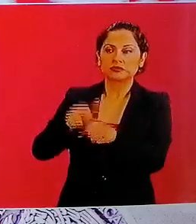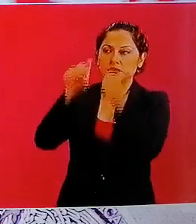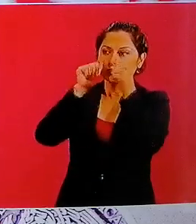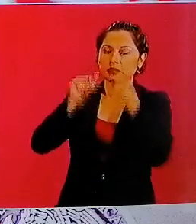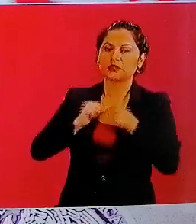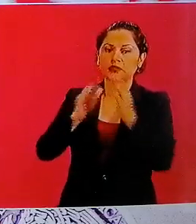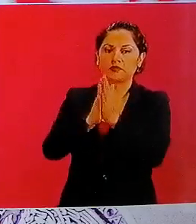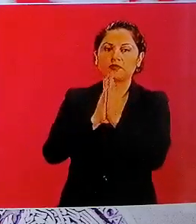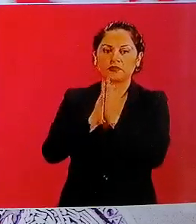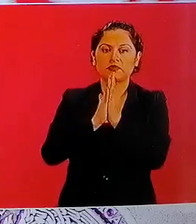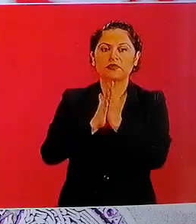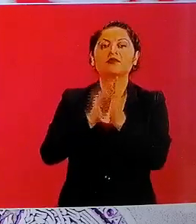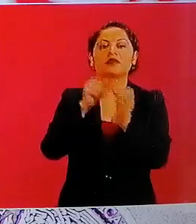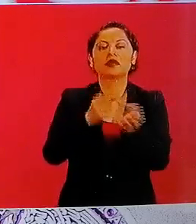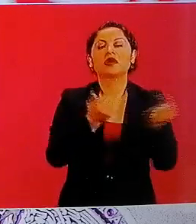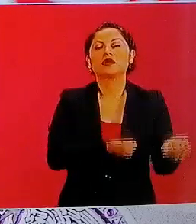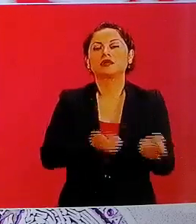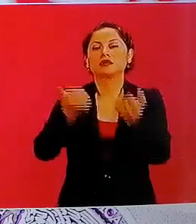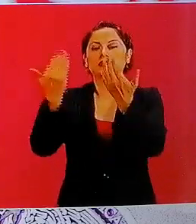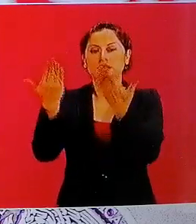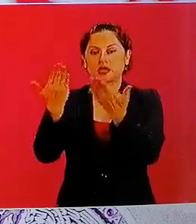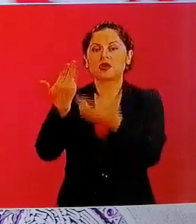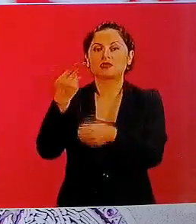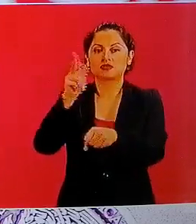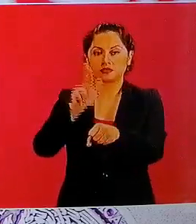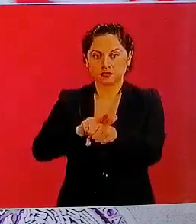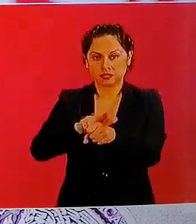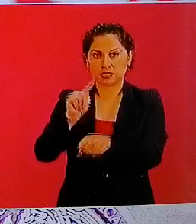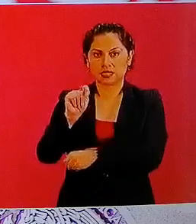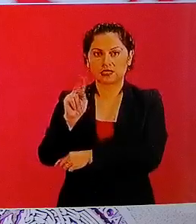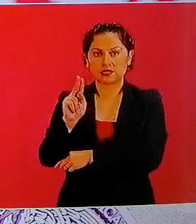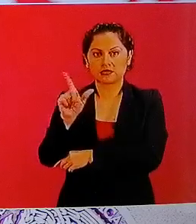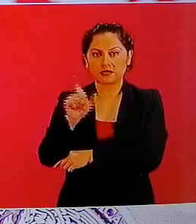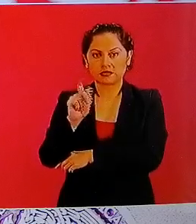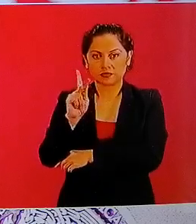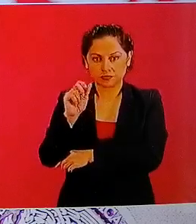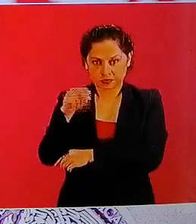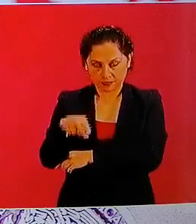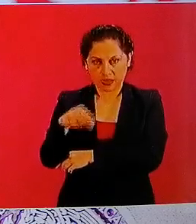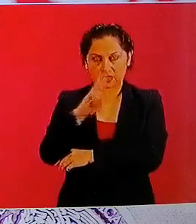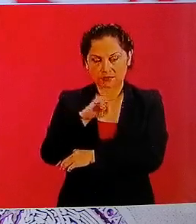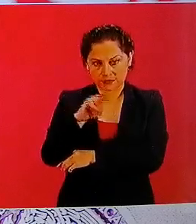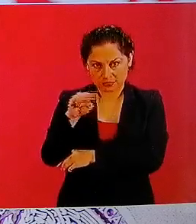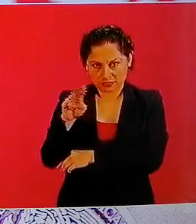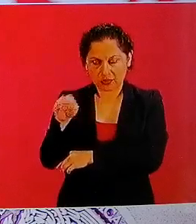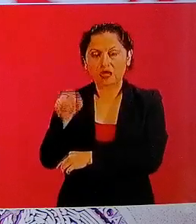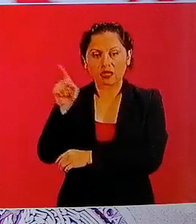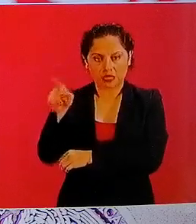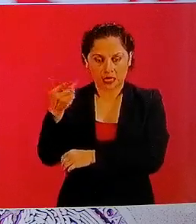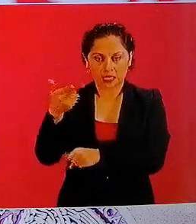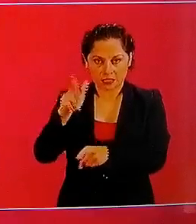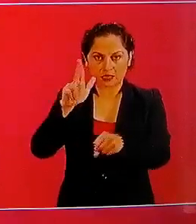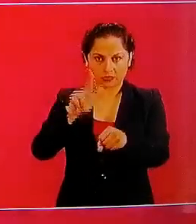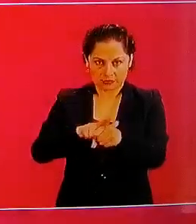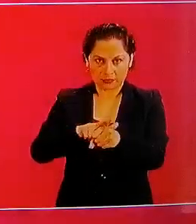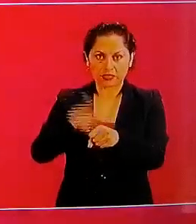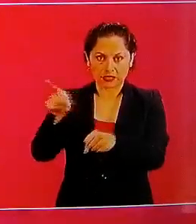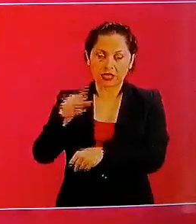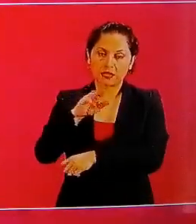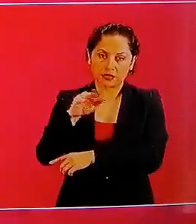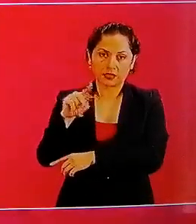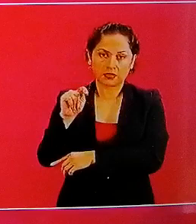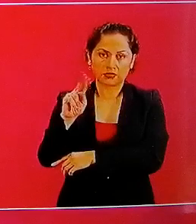al Hospital Civil de Morelia, un hospital en Tuxpan, Michoacán, que es donde está nuestro hospital, Tuxpan, Michoacán, no hay que confundir con